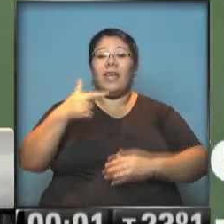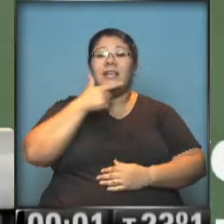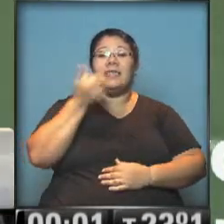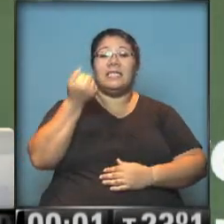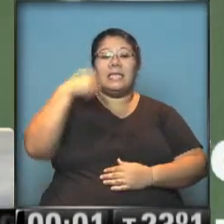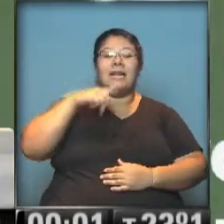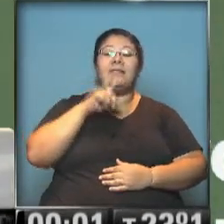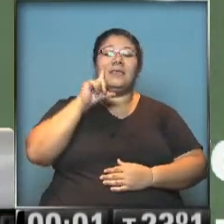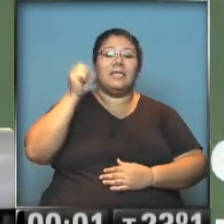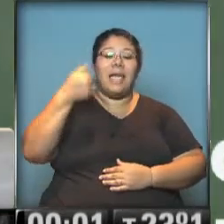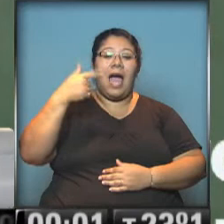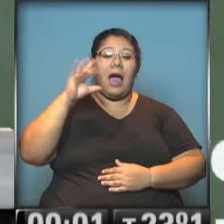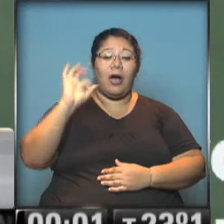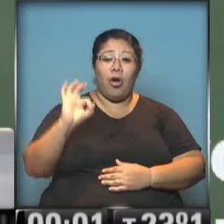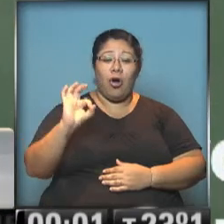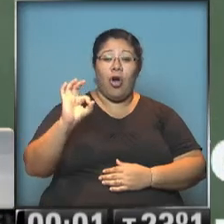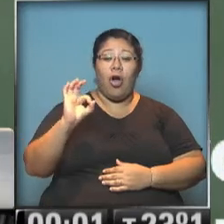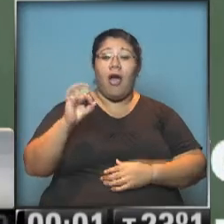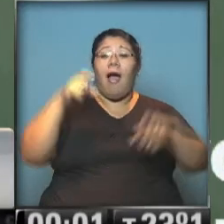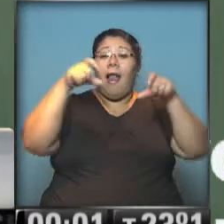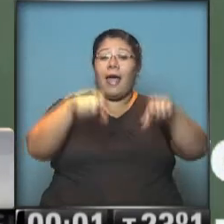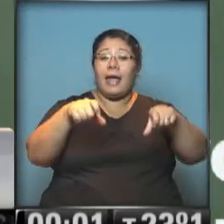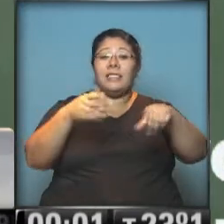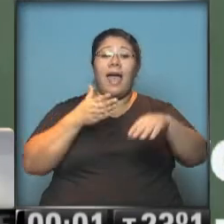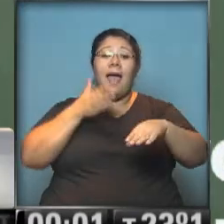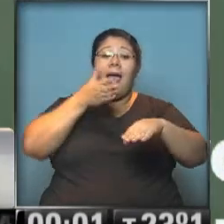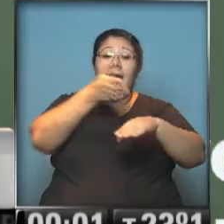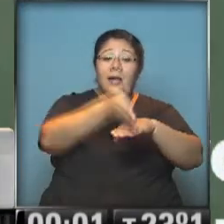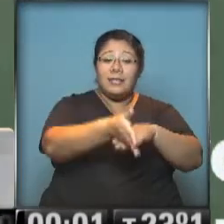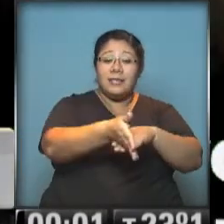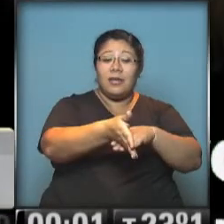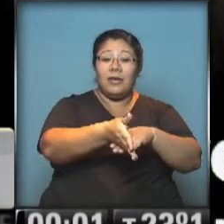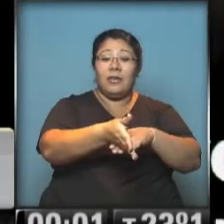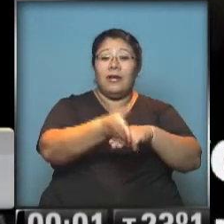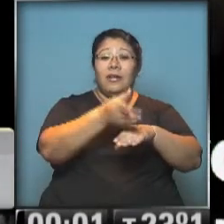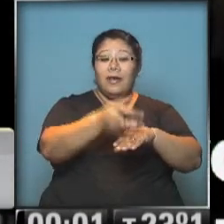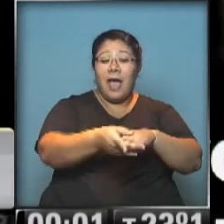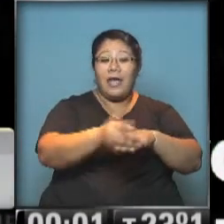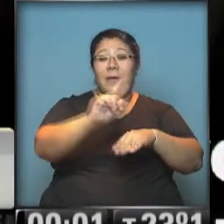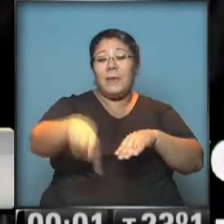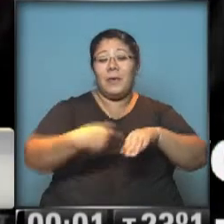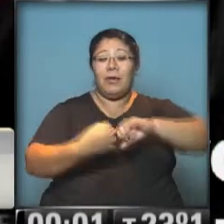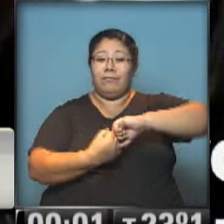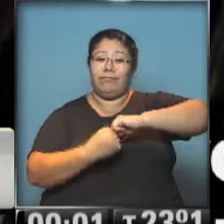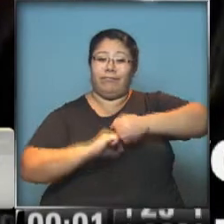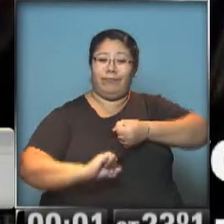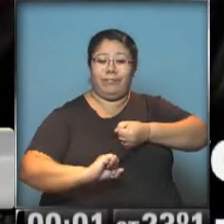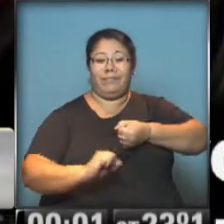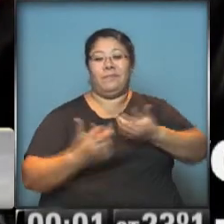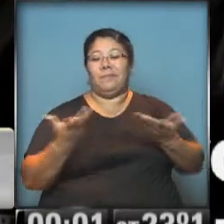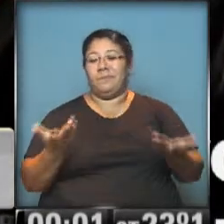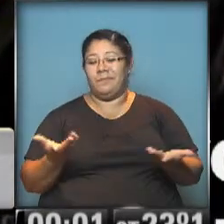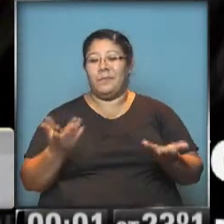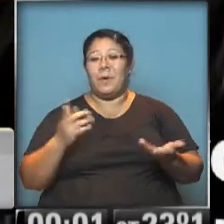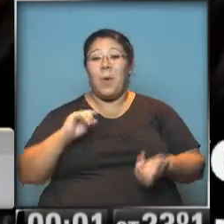salió al campo de juego, donde terminó generando esta curiosa acción. Un cambio perdido. Fíjate